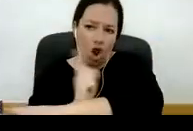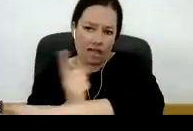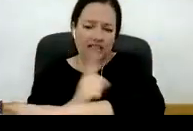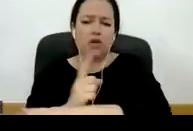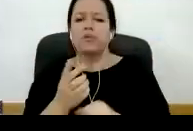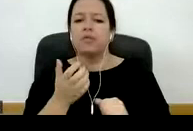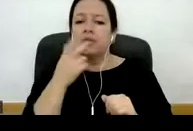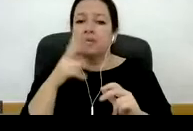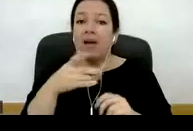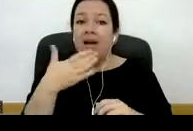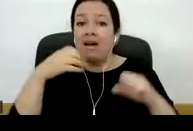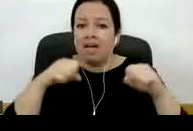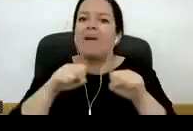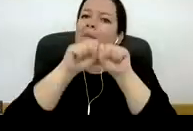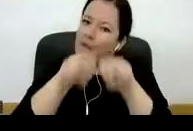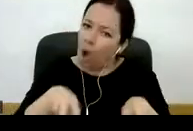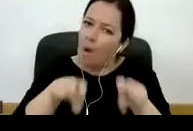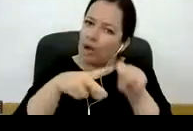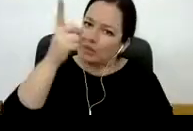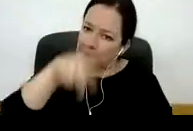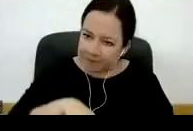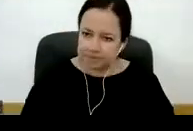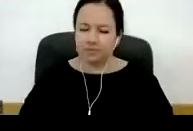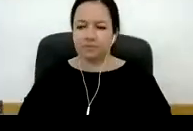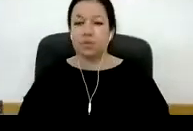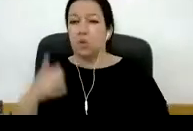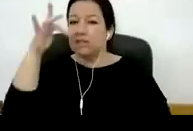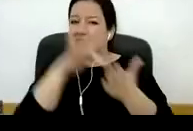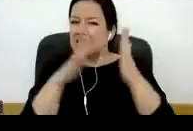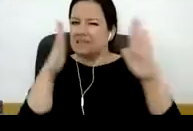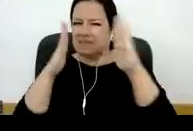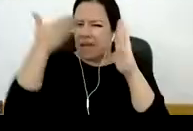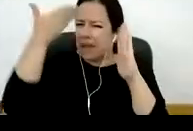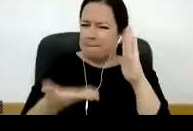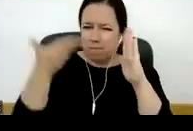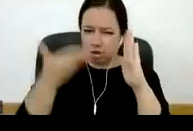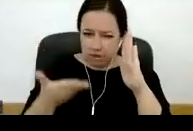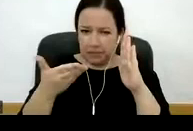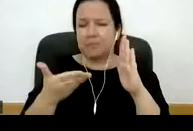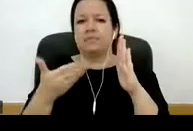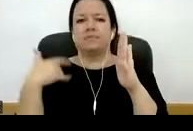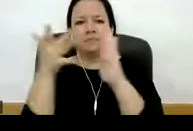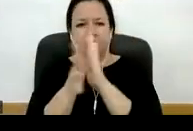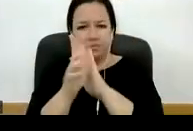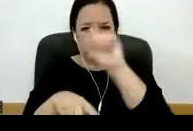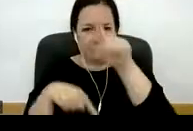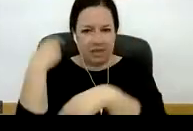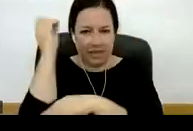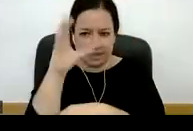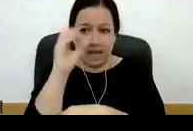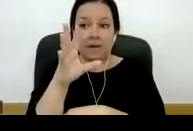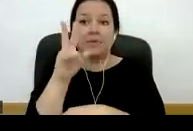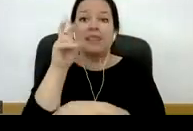paso de los años. Hay un momento clave, que también seguramente hablaremos en la próxima charla, que